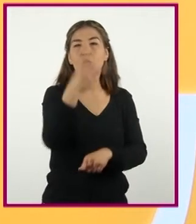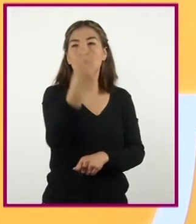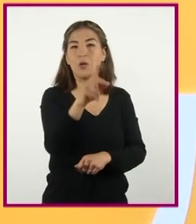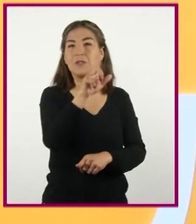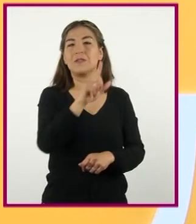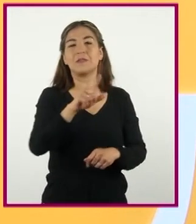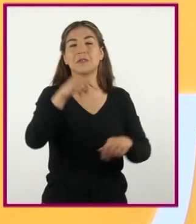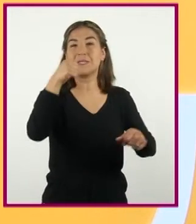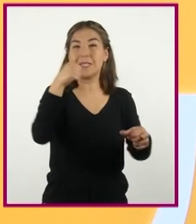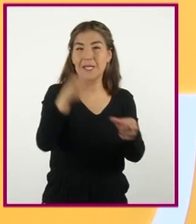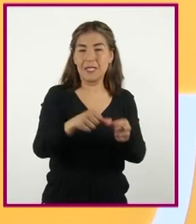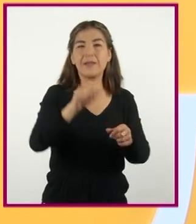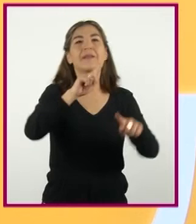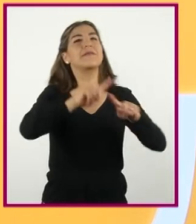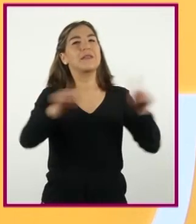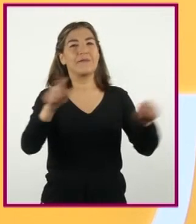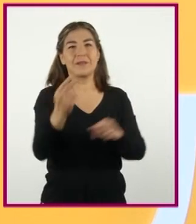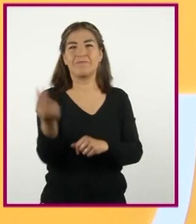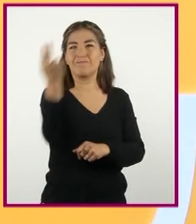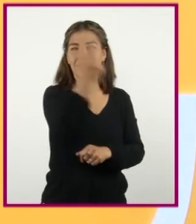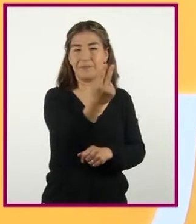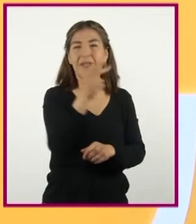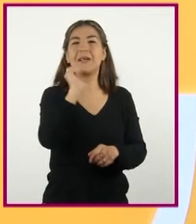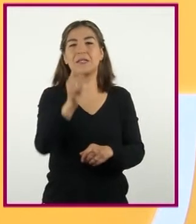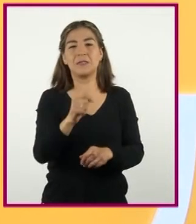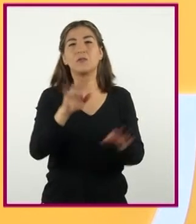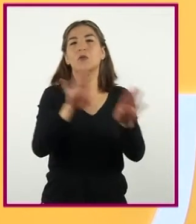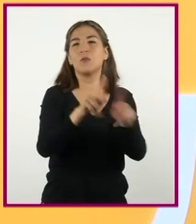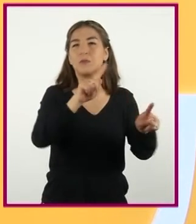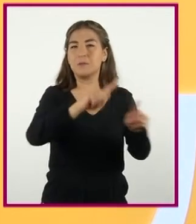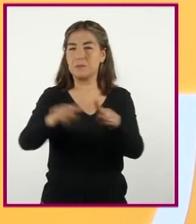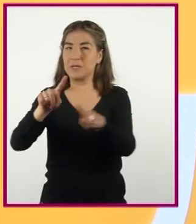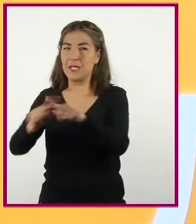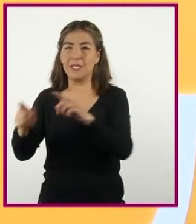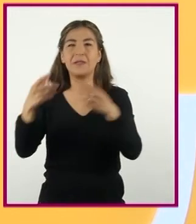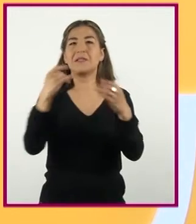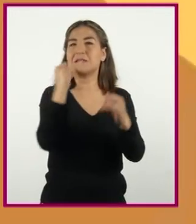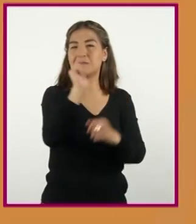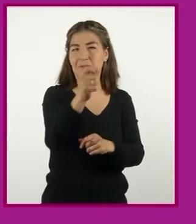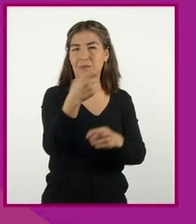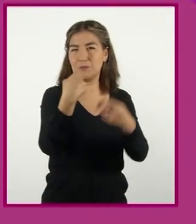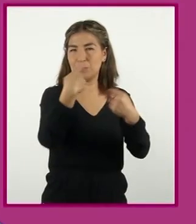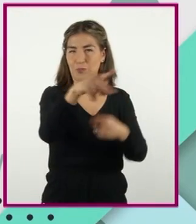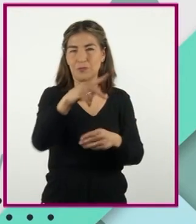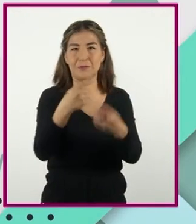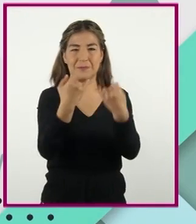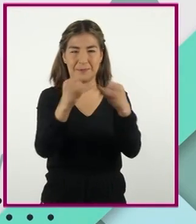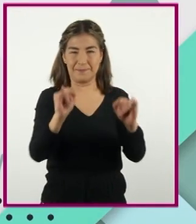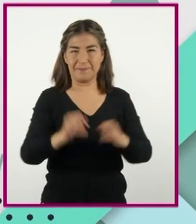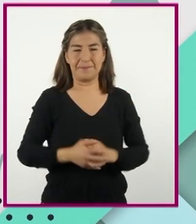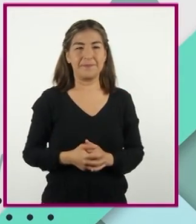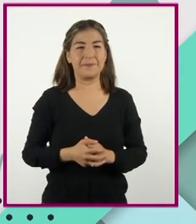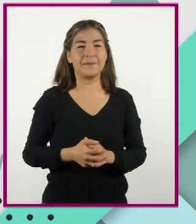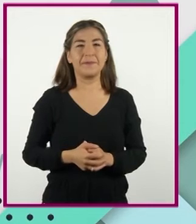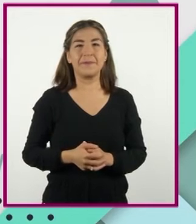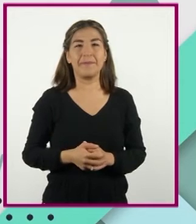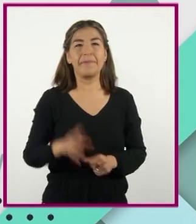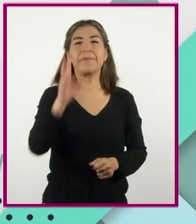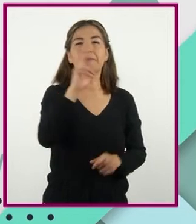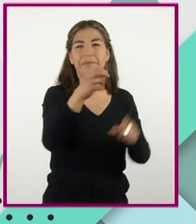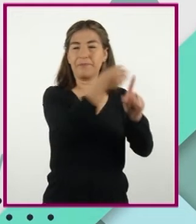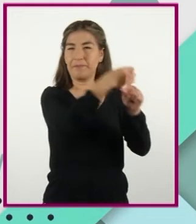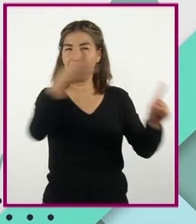literales con diferentes exponentes y términos independientes en la misma expresión. La siguiente